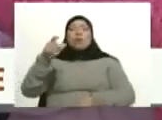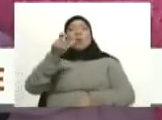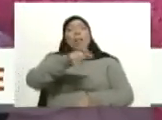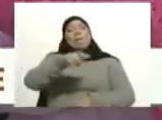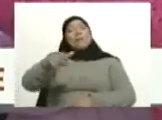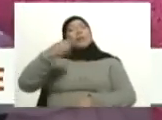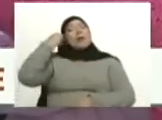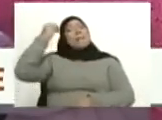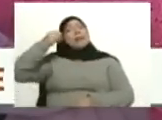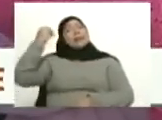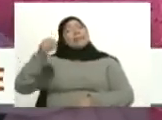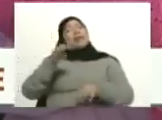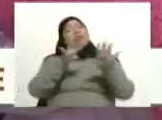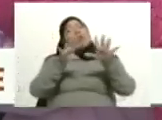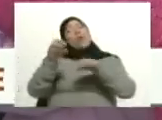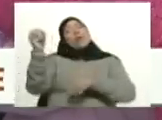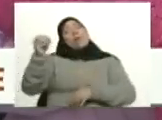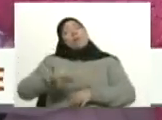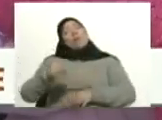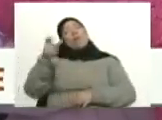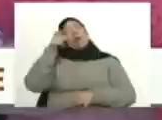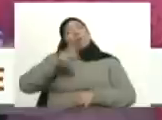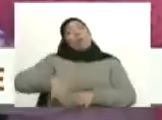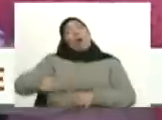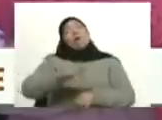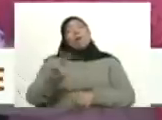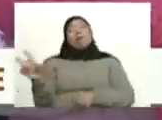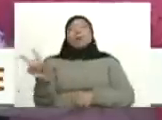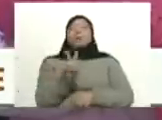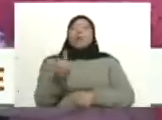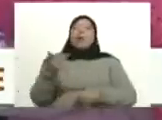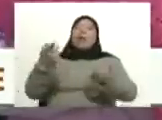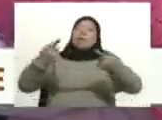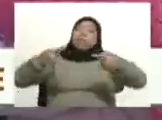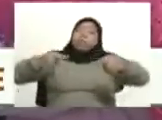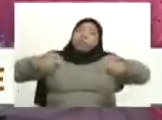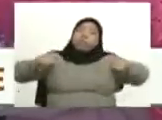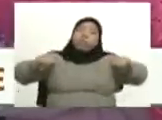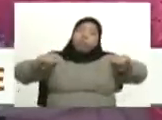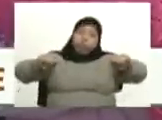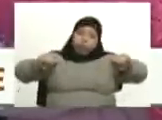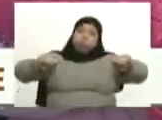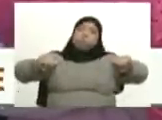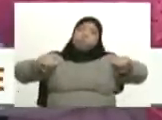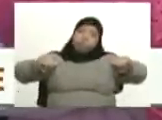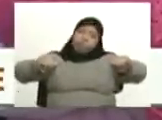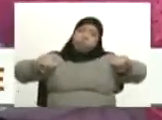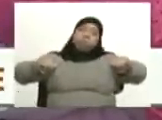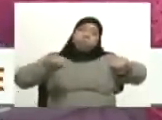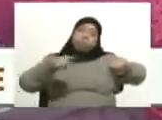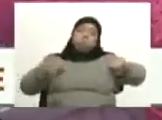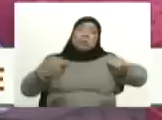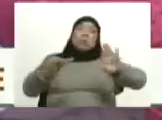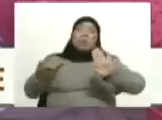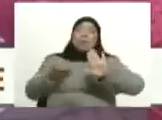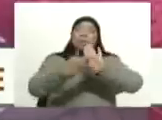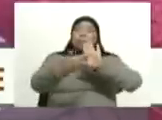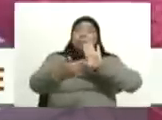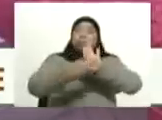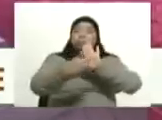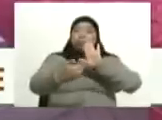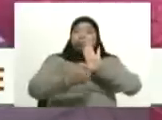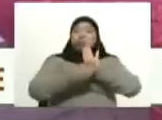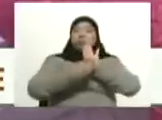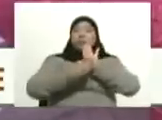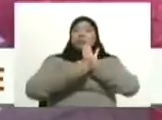más del 90% del pueblo de Venezuela. Las sanciones, las mal llamadas sanciones, las medidas coercitivas